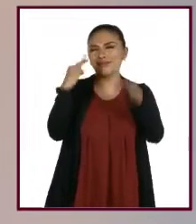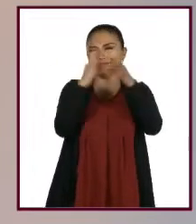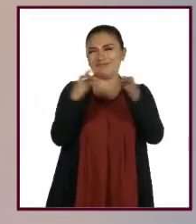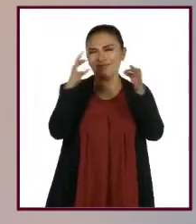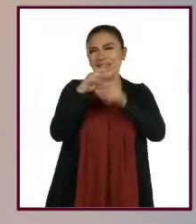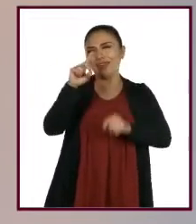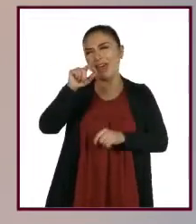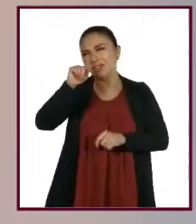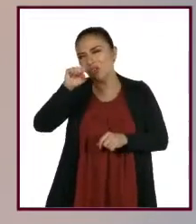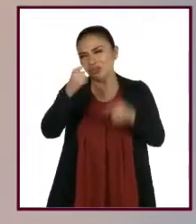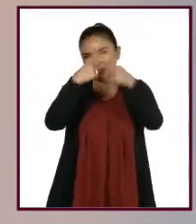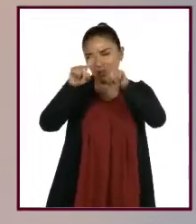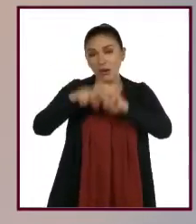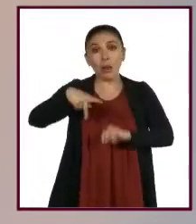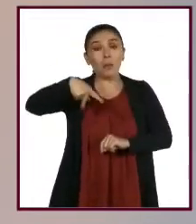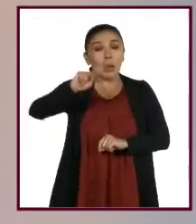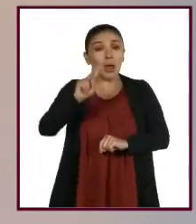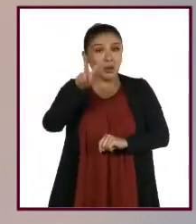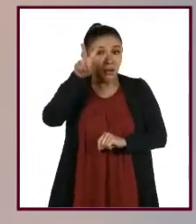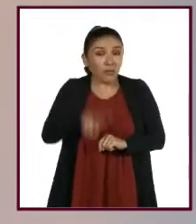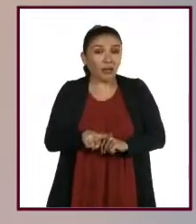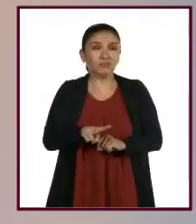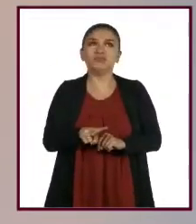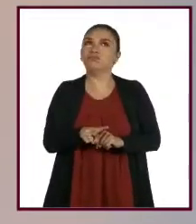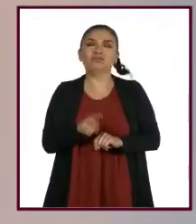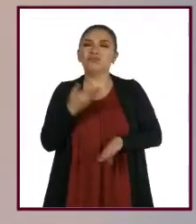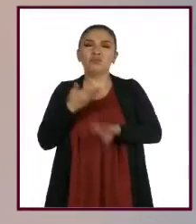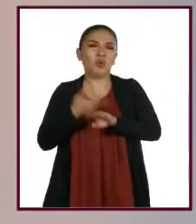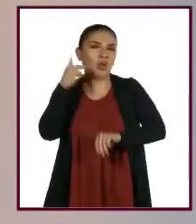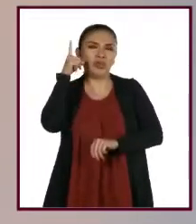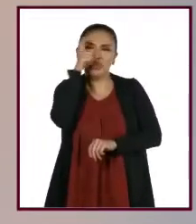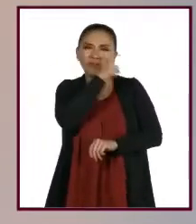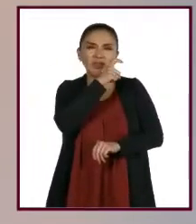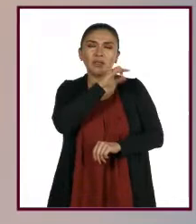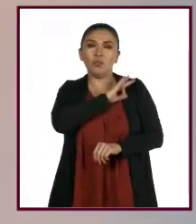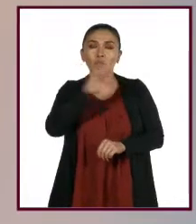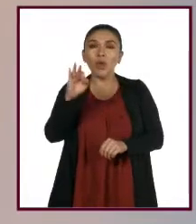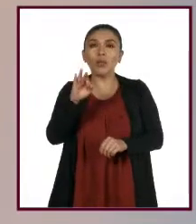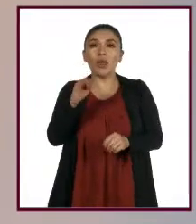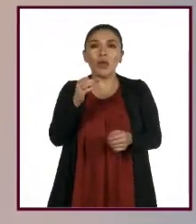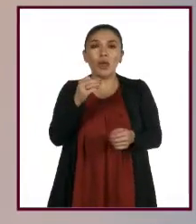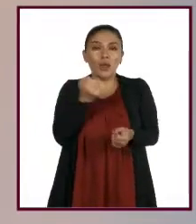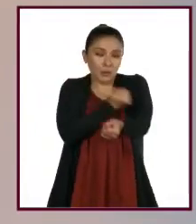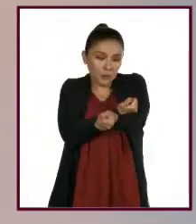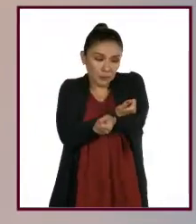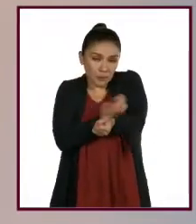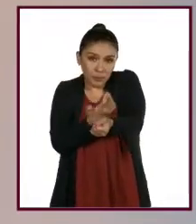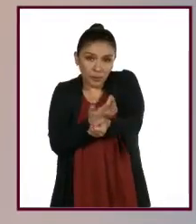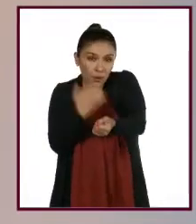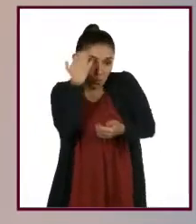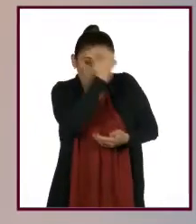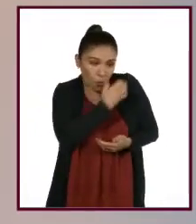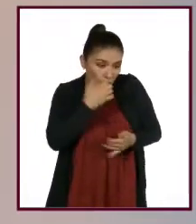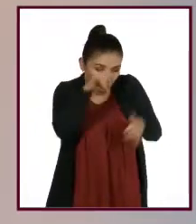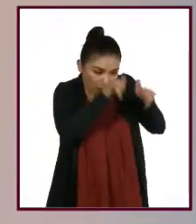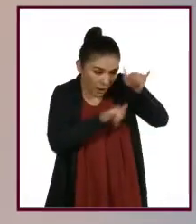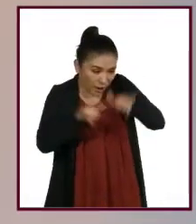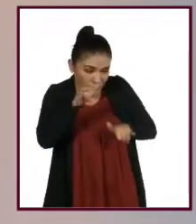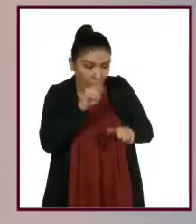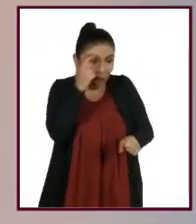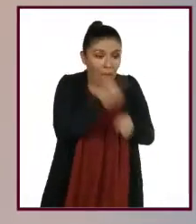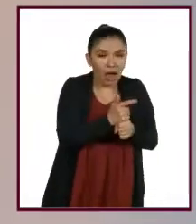anteriormente, pero difícilmente van a ser localizados en una prueba de